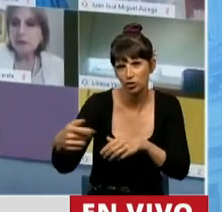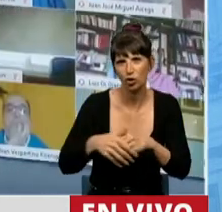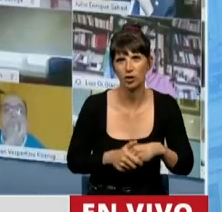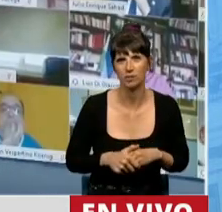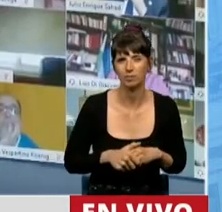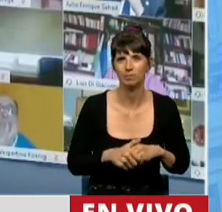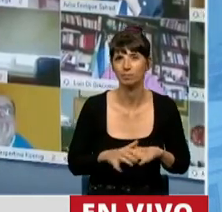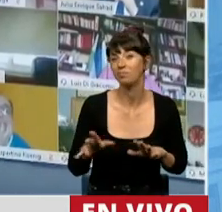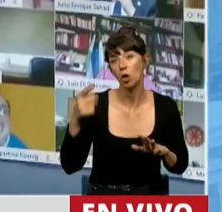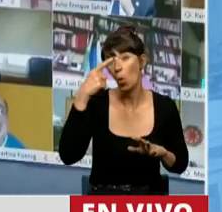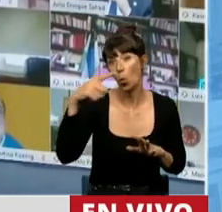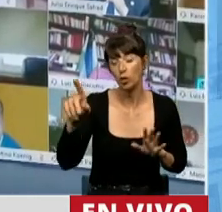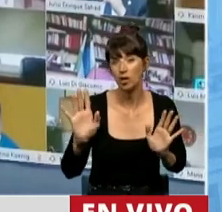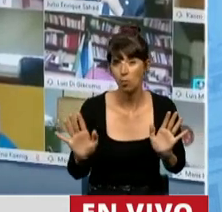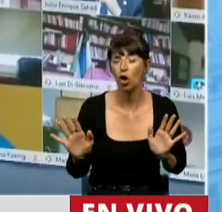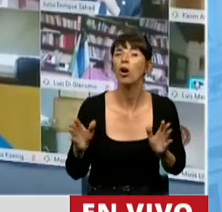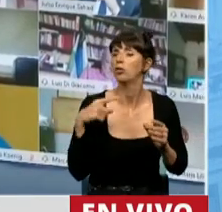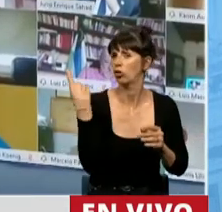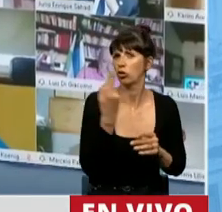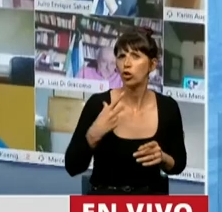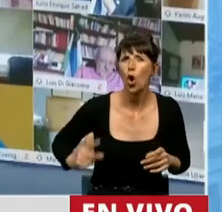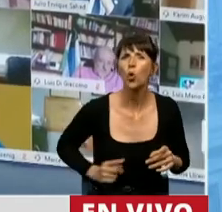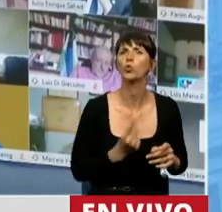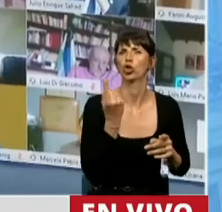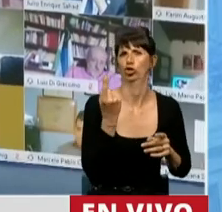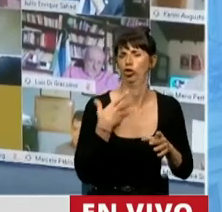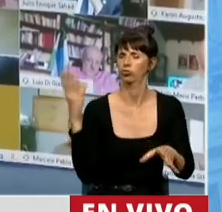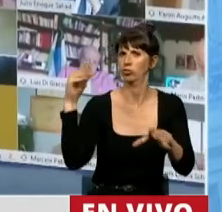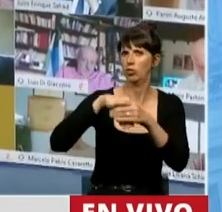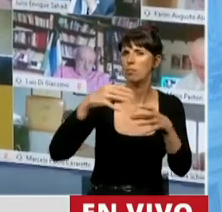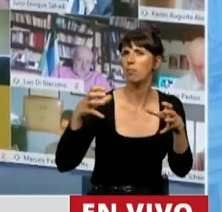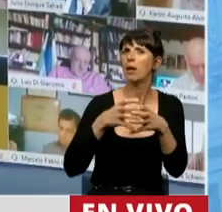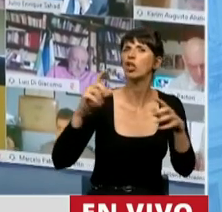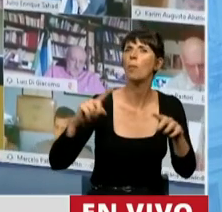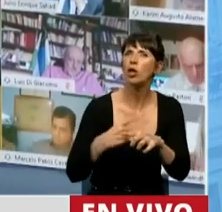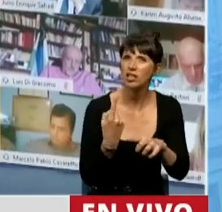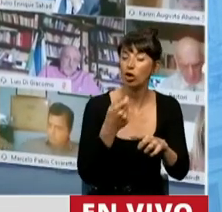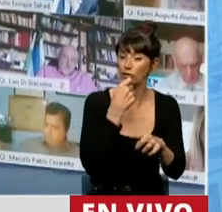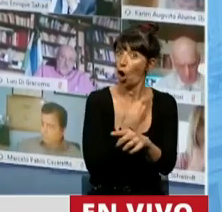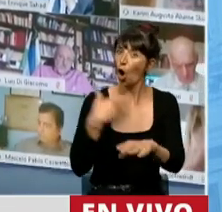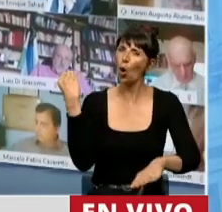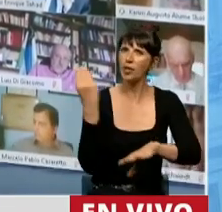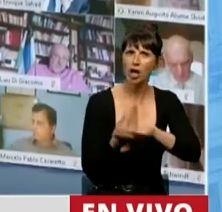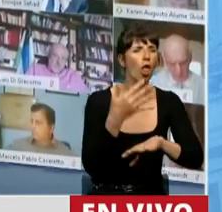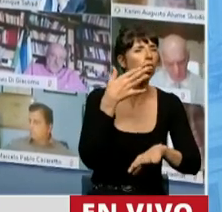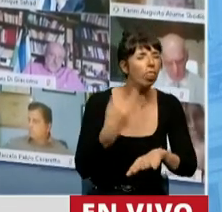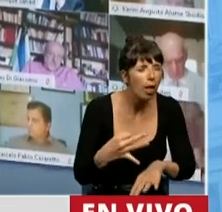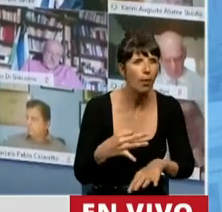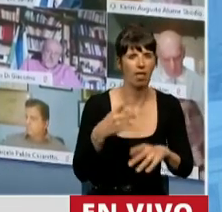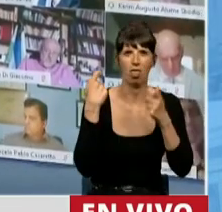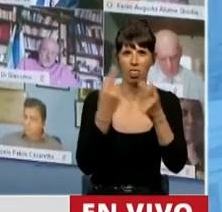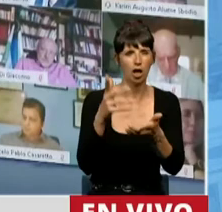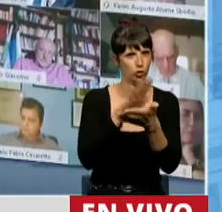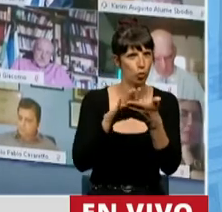Para cerrar, decir entonces, bueno, que estamos orgullosos de formar parte de un espacio político que cuando gobierna verdaderamente repara y arregla